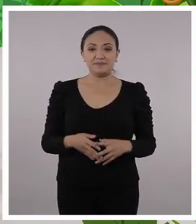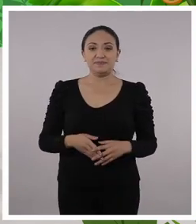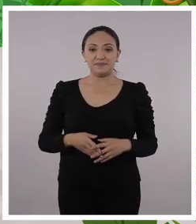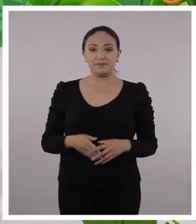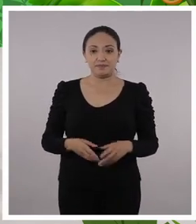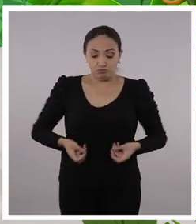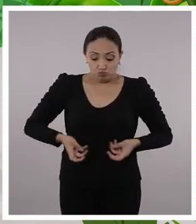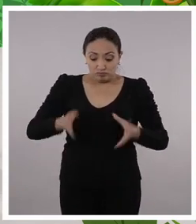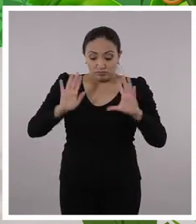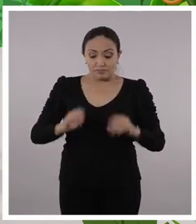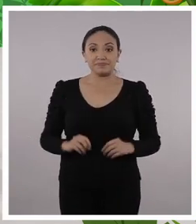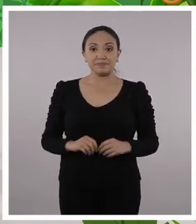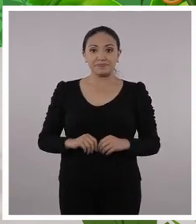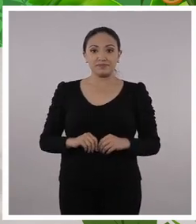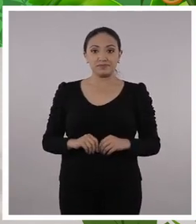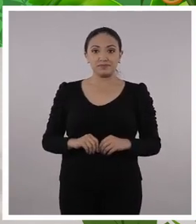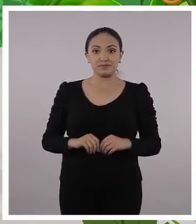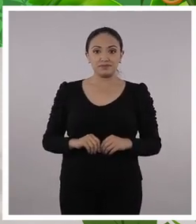vamos a ver.